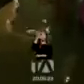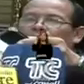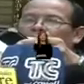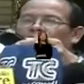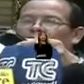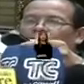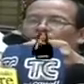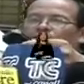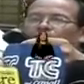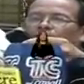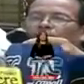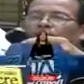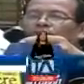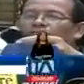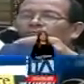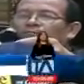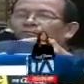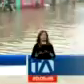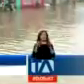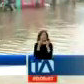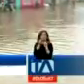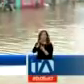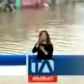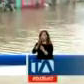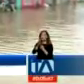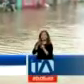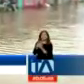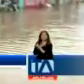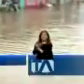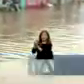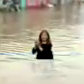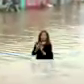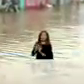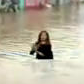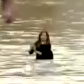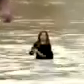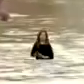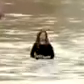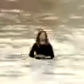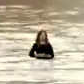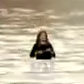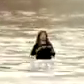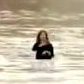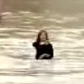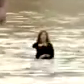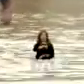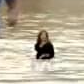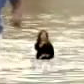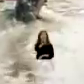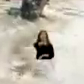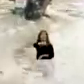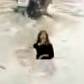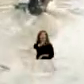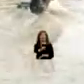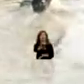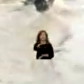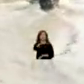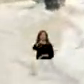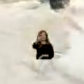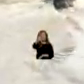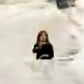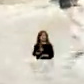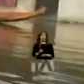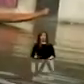alcalde. Pudimos evacuar a 26 familias. En emergencia también está Juján. El 70% de su territorio continúa